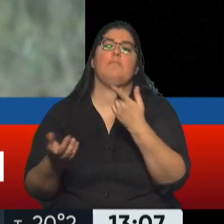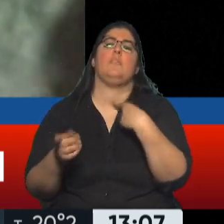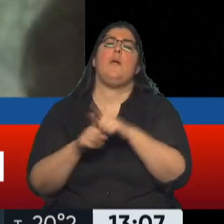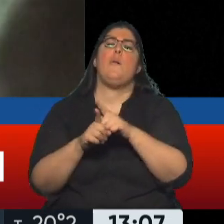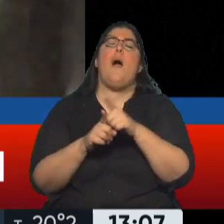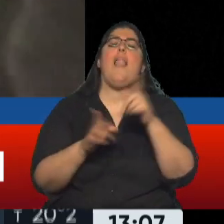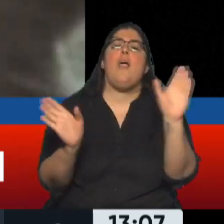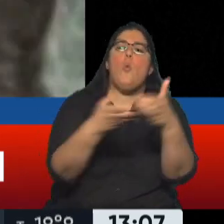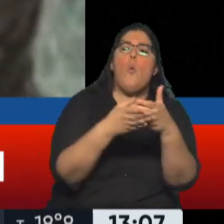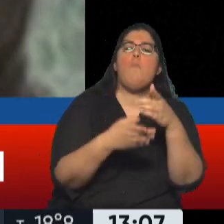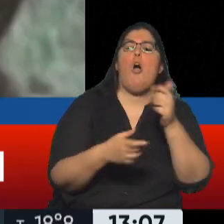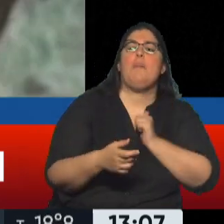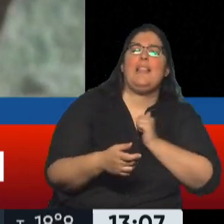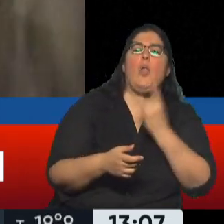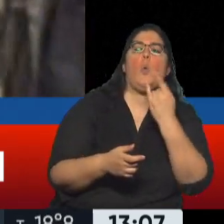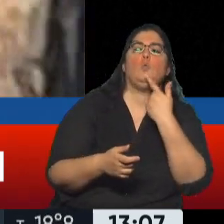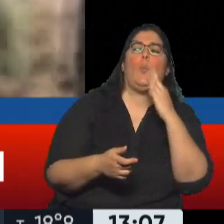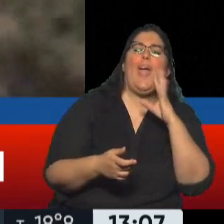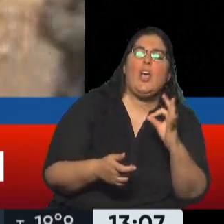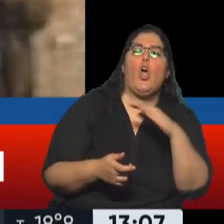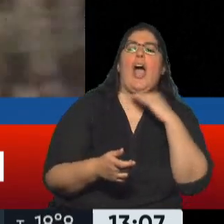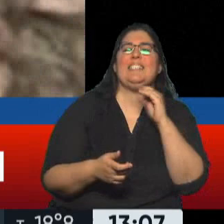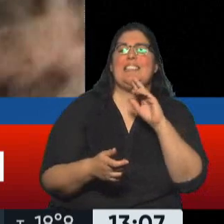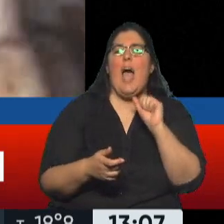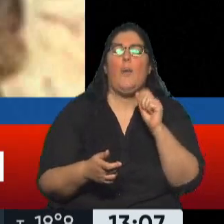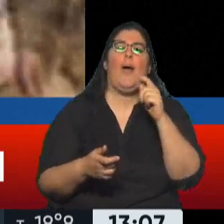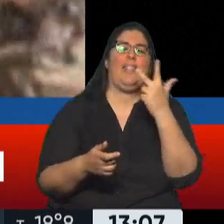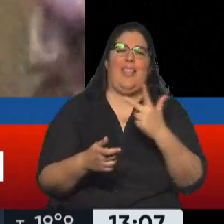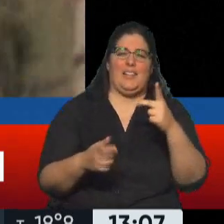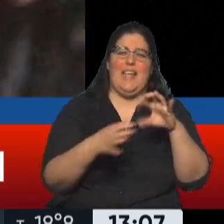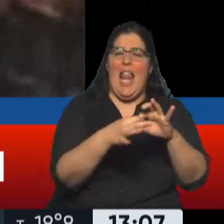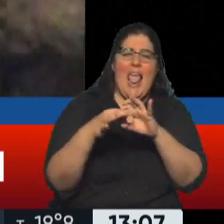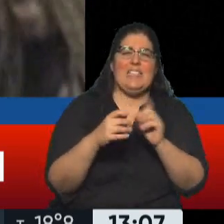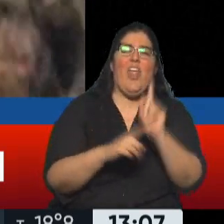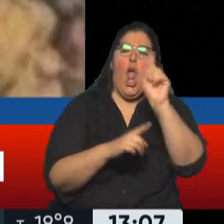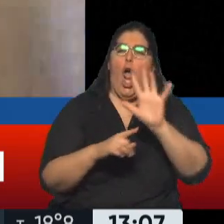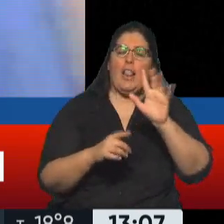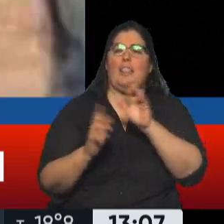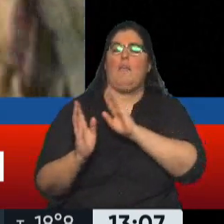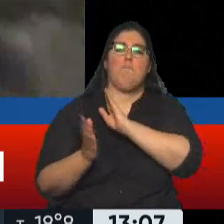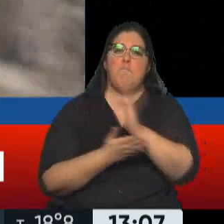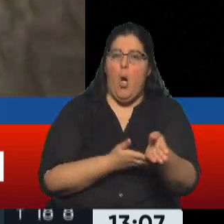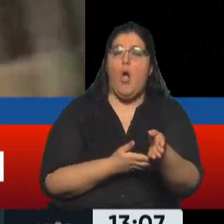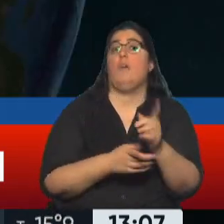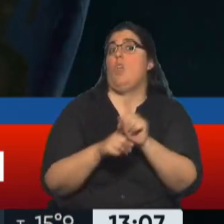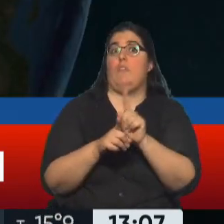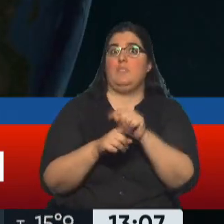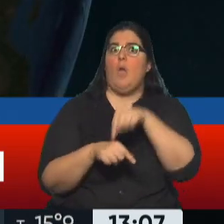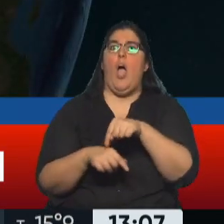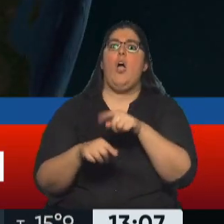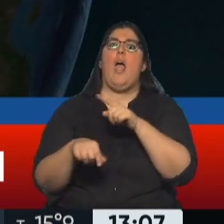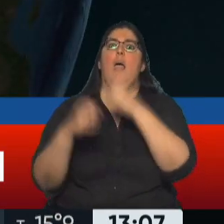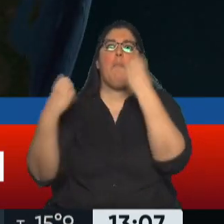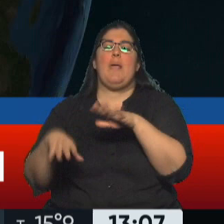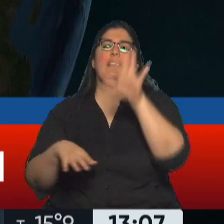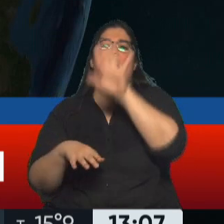origen tajico, uzbeco y hazara que formaban la denominada Alianza del Norte. Esta vez, el despliegue también comenzó en la